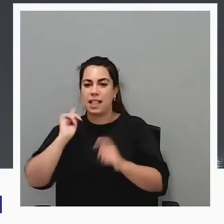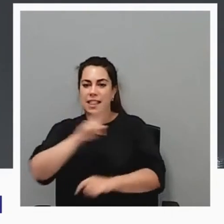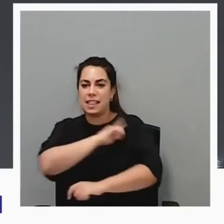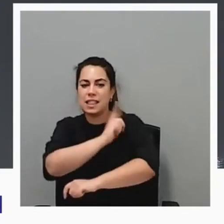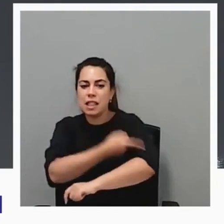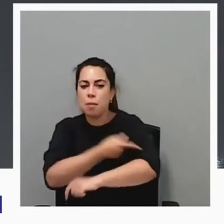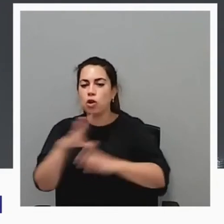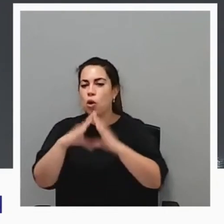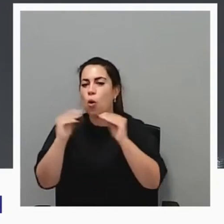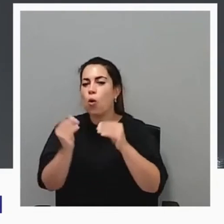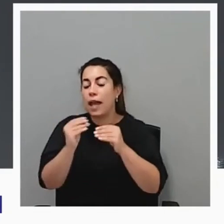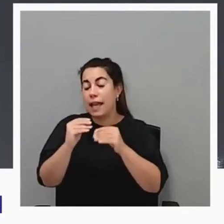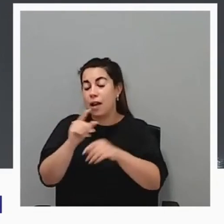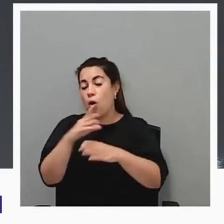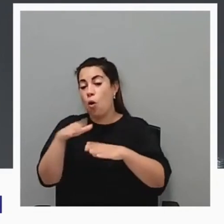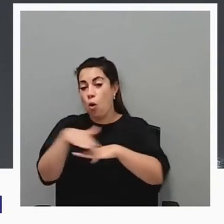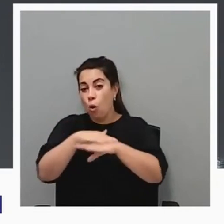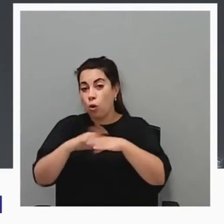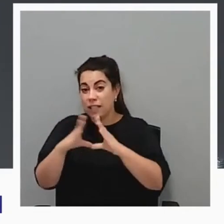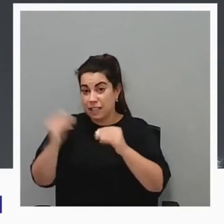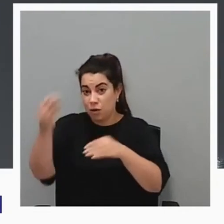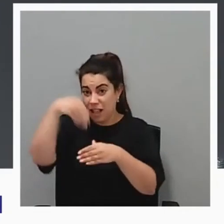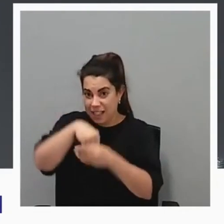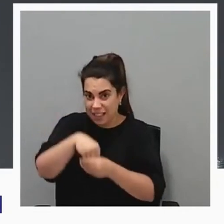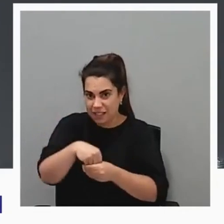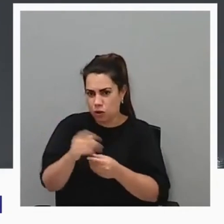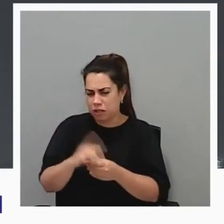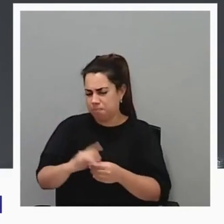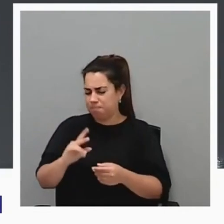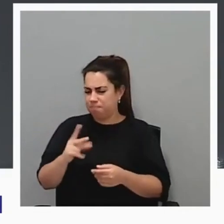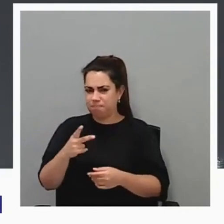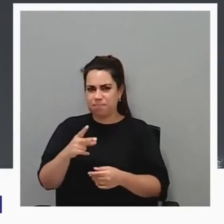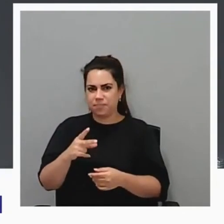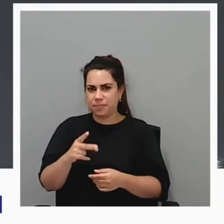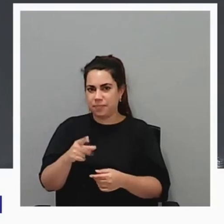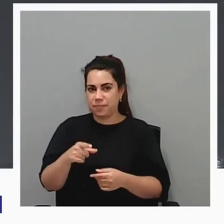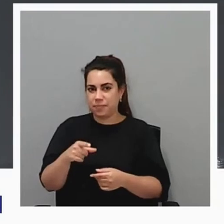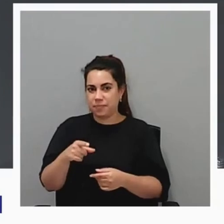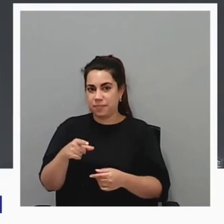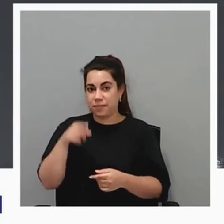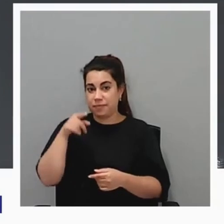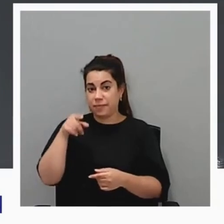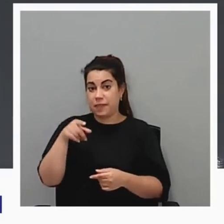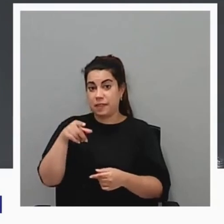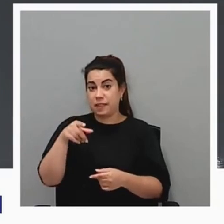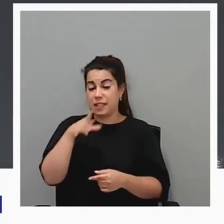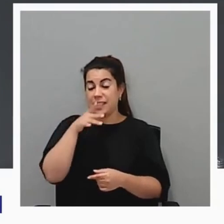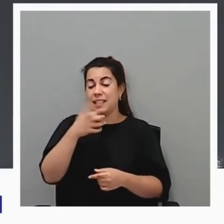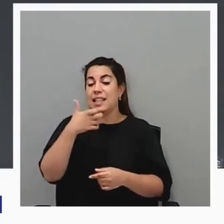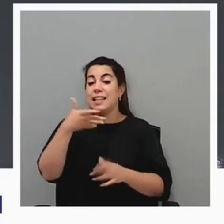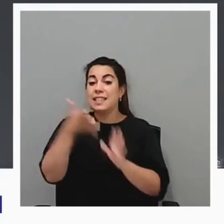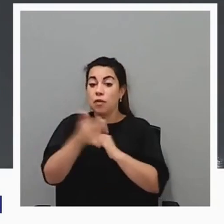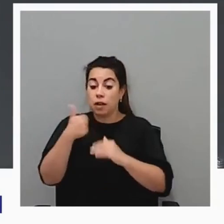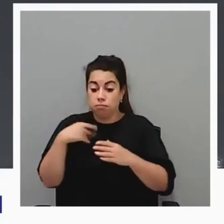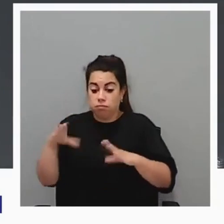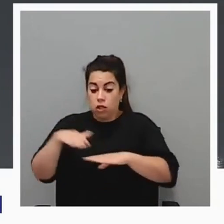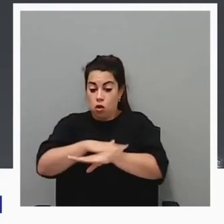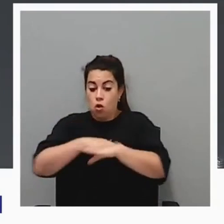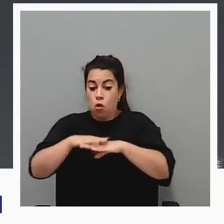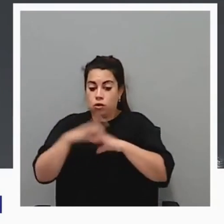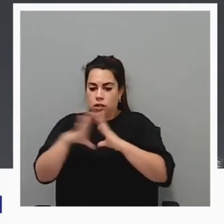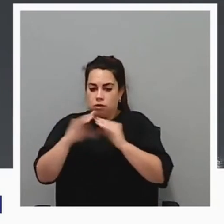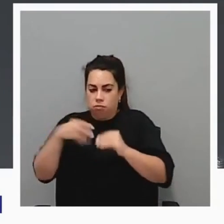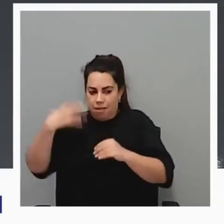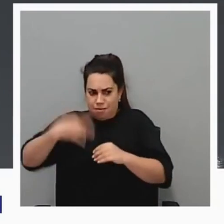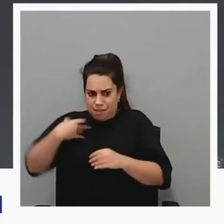aquí. Y en segundo lugar, y lo más importante, que la Junta de Andalucía esté aquí. Porque si está la Junta significa que los andaluces están aquí. Y esto creo